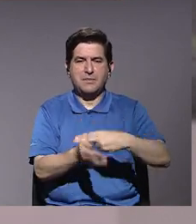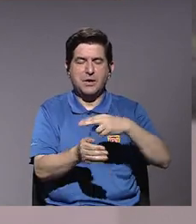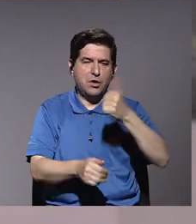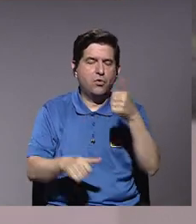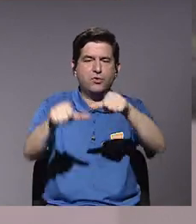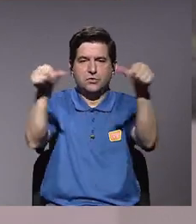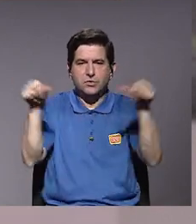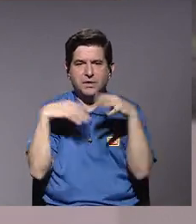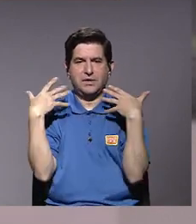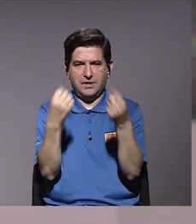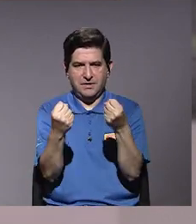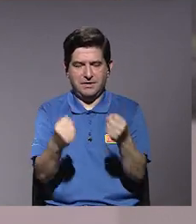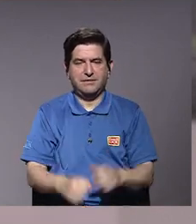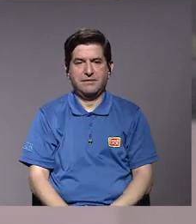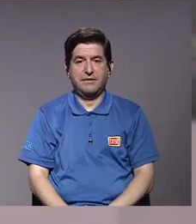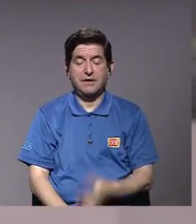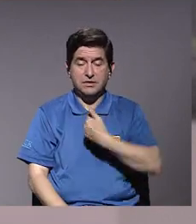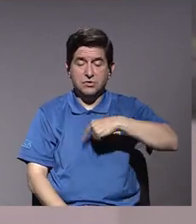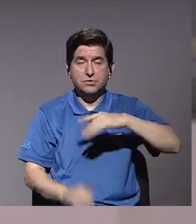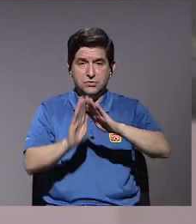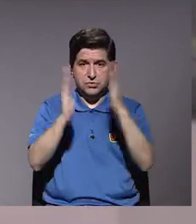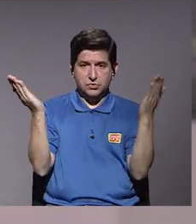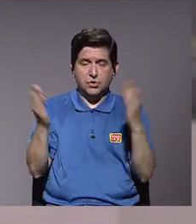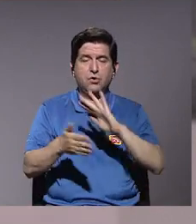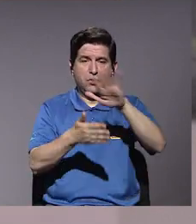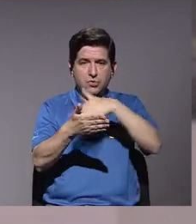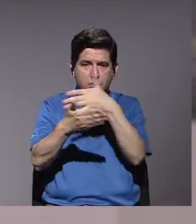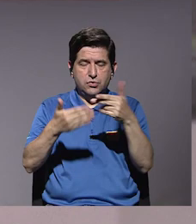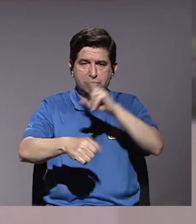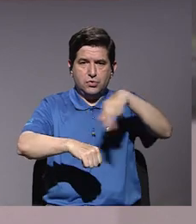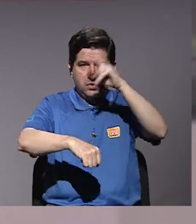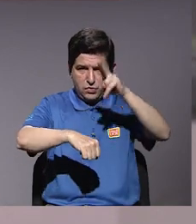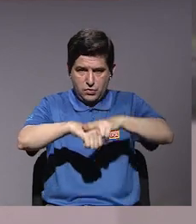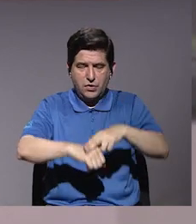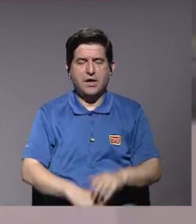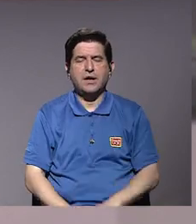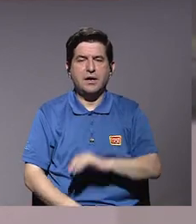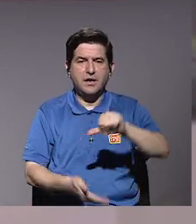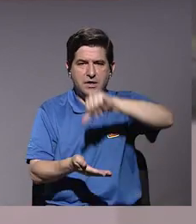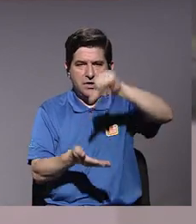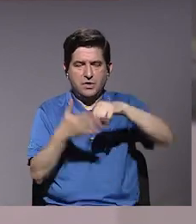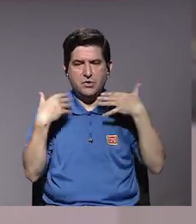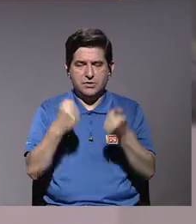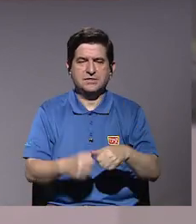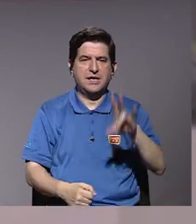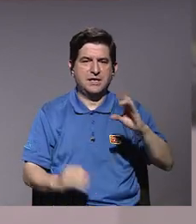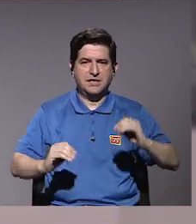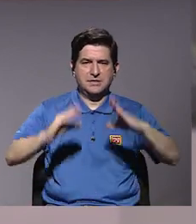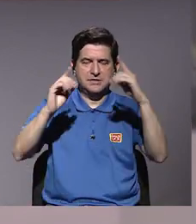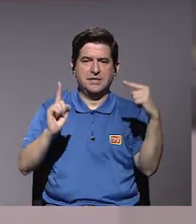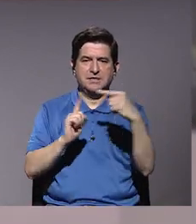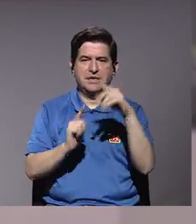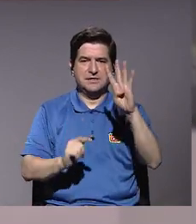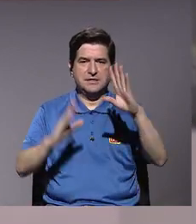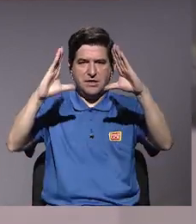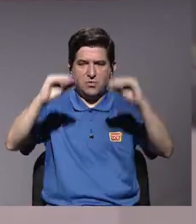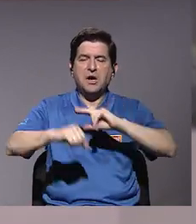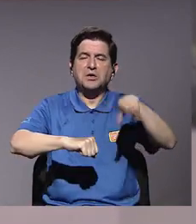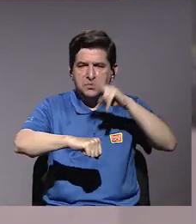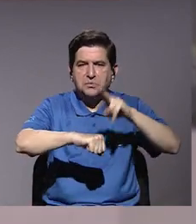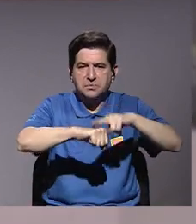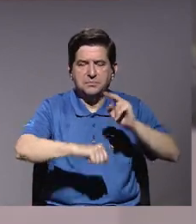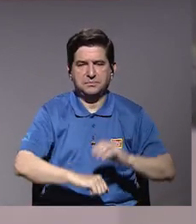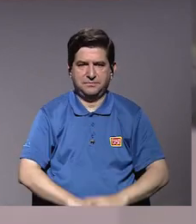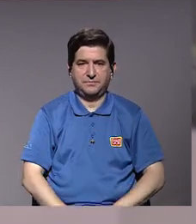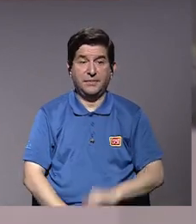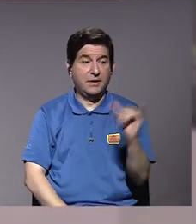en 29 hospitales y el resto en áreas de salud. Uh-huh. Y estamos abiertos en el horario normal de del centro de salud de 7 de la mañana a 4 de